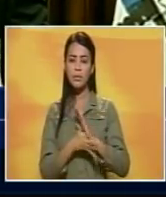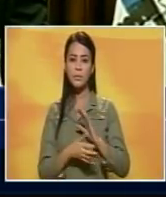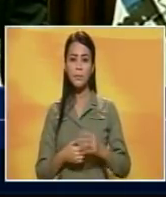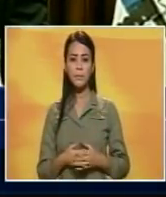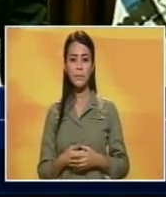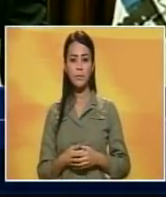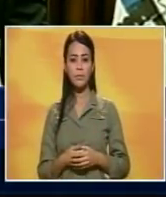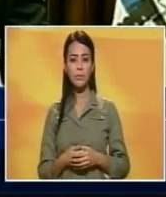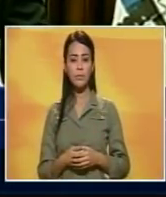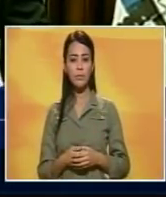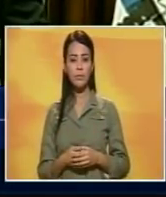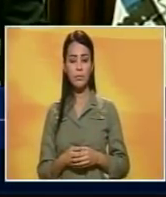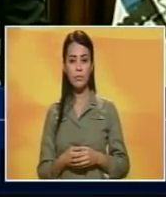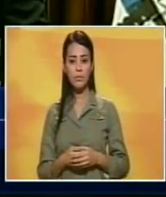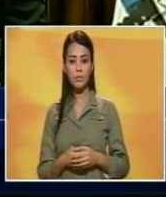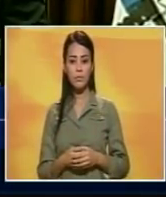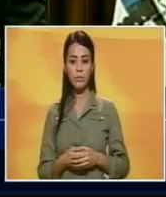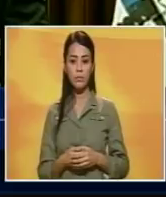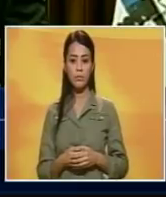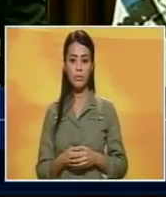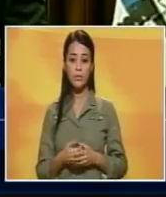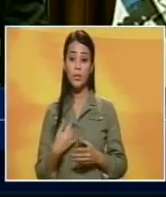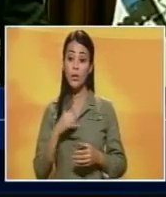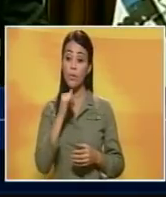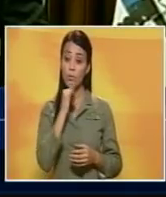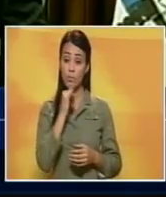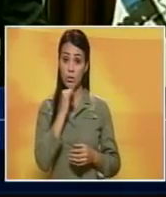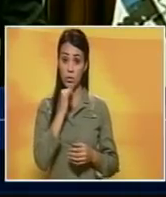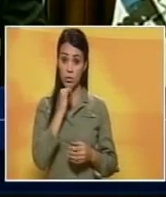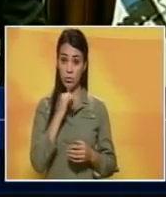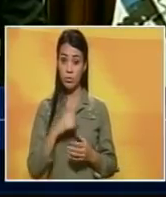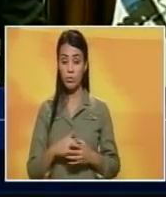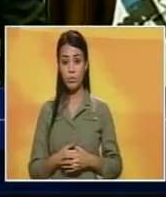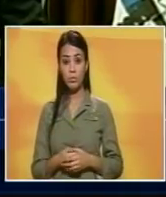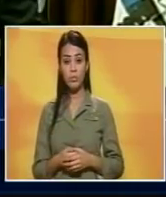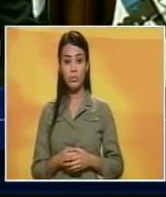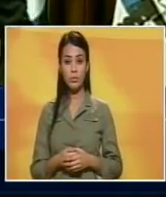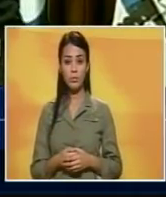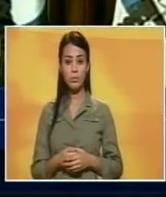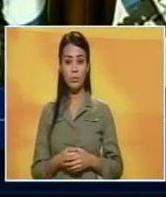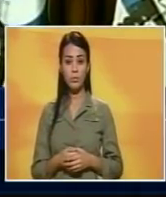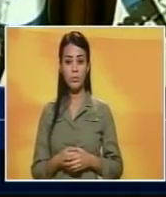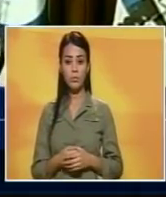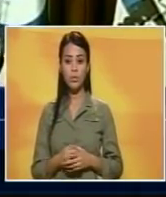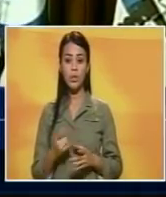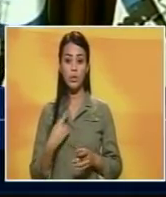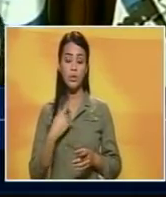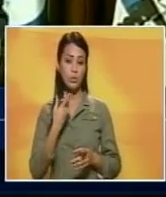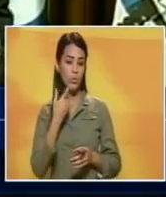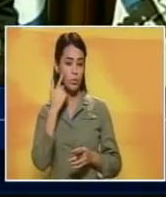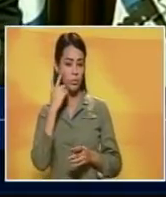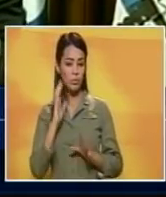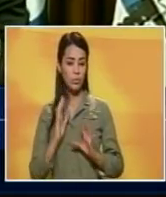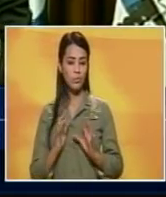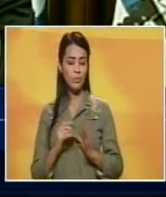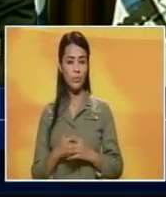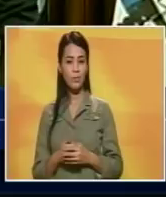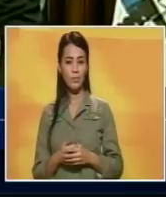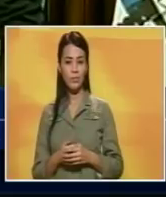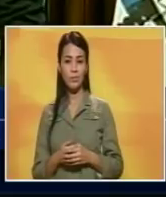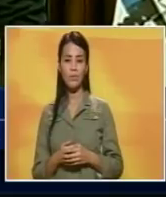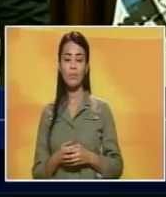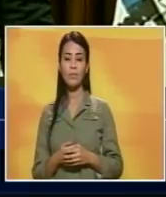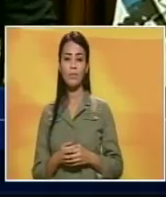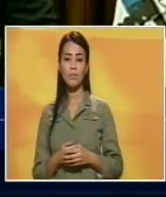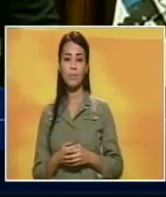Bueno, mira, no deja de ser una noticia, si tú la ves por la parte